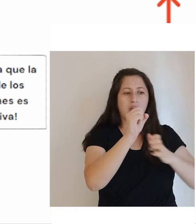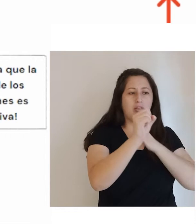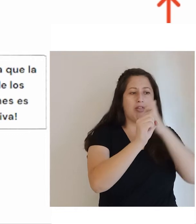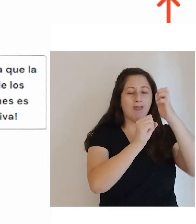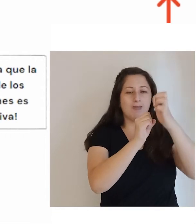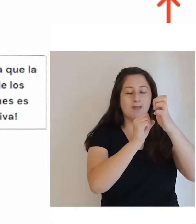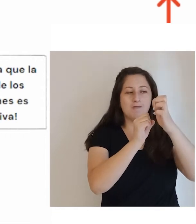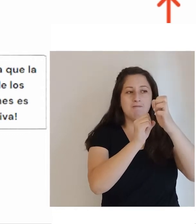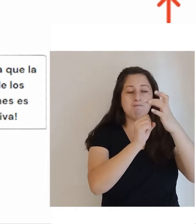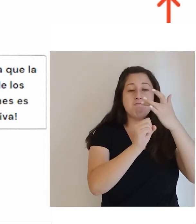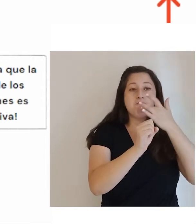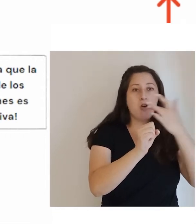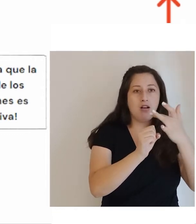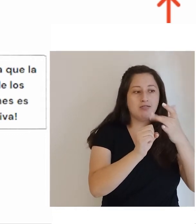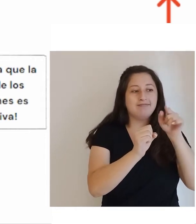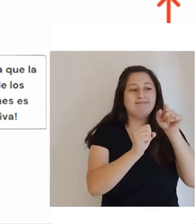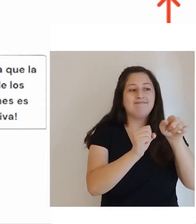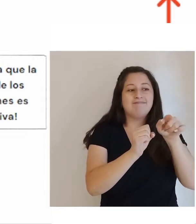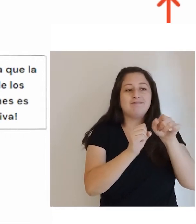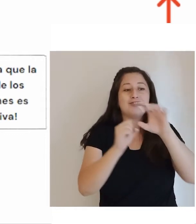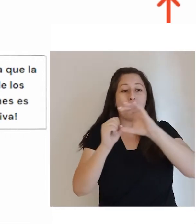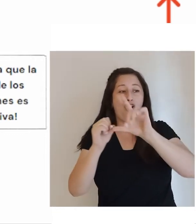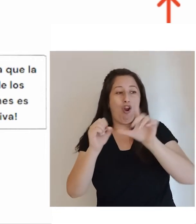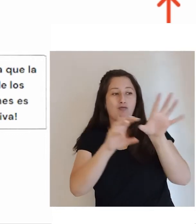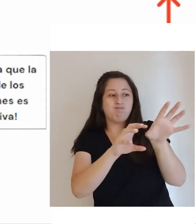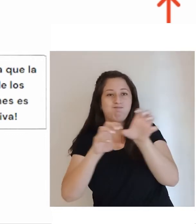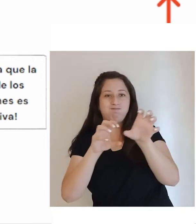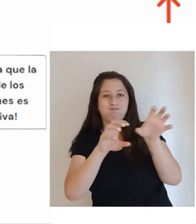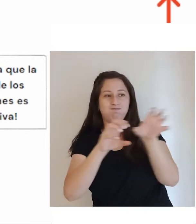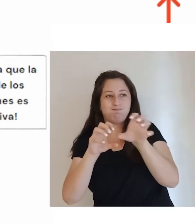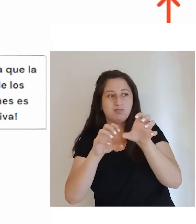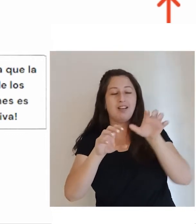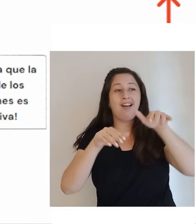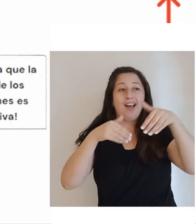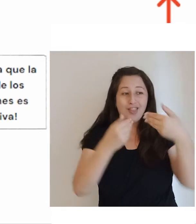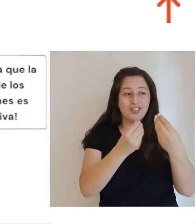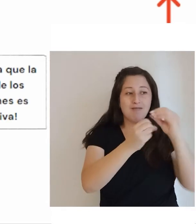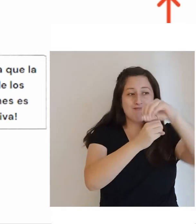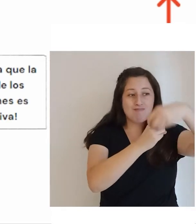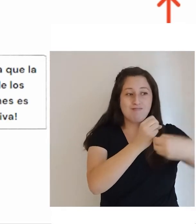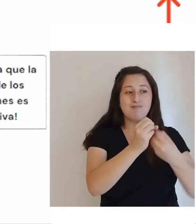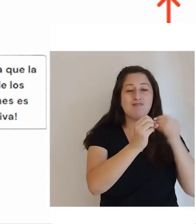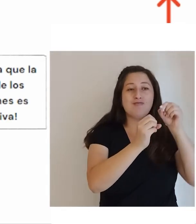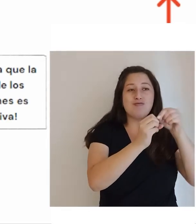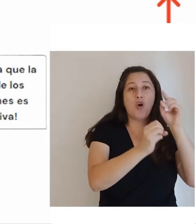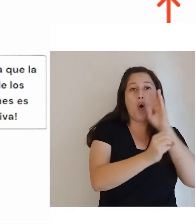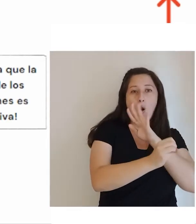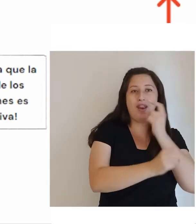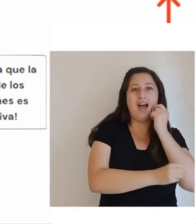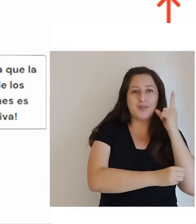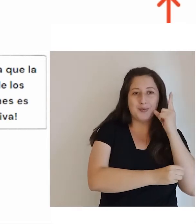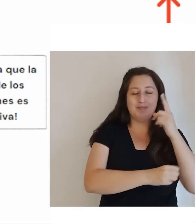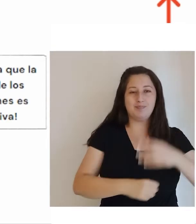nube electrónica, que es atraída por el cloro, y el color en esa zona es